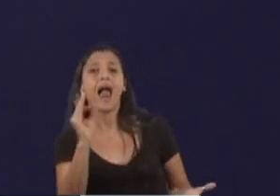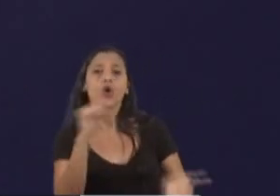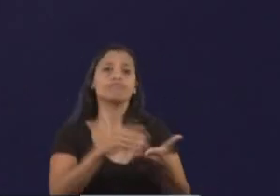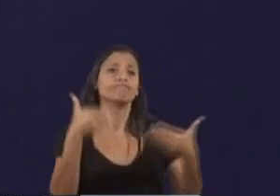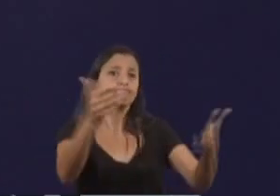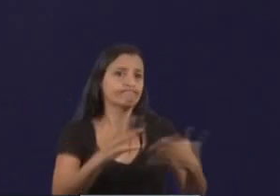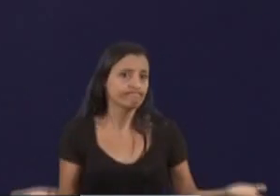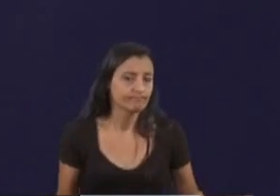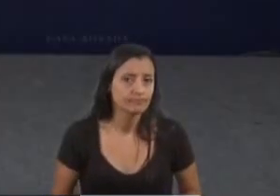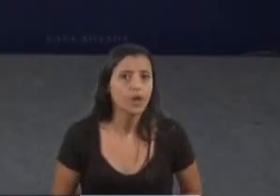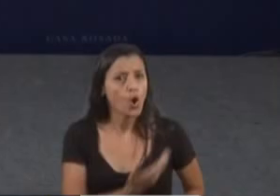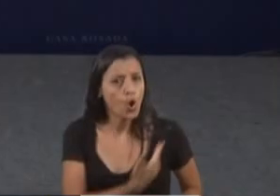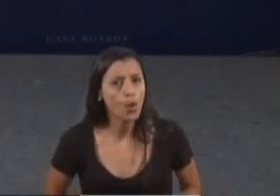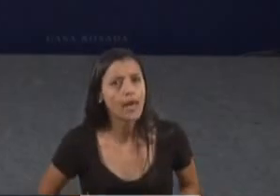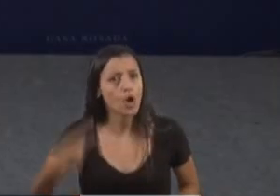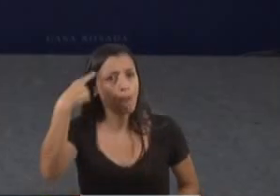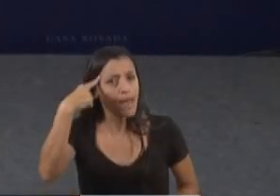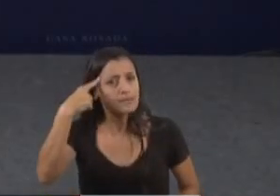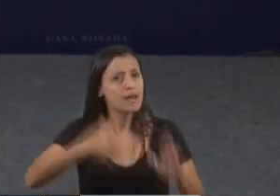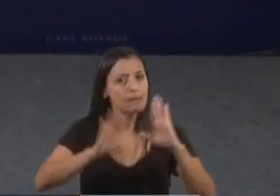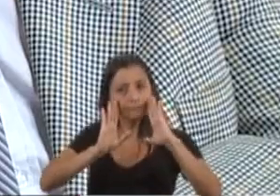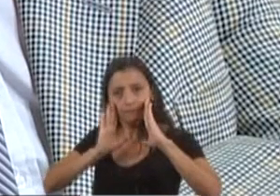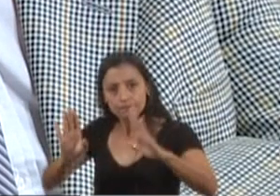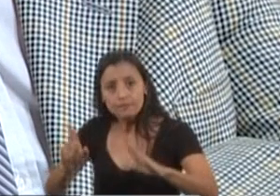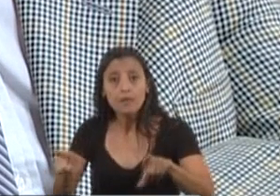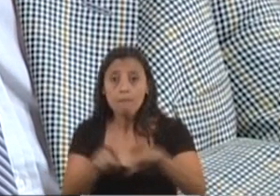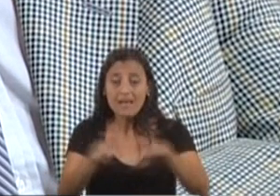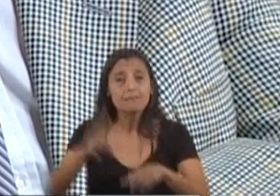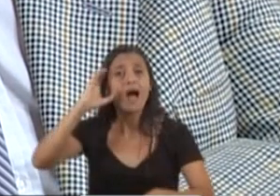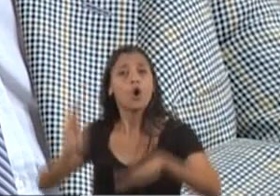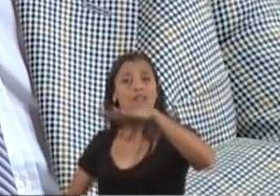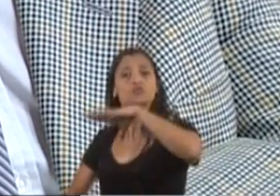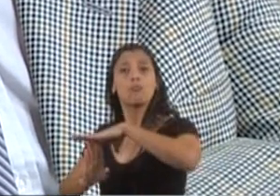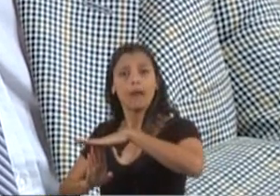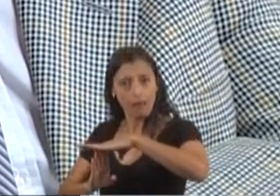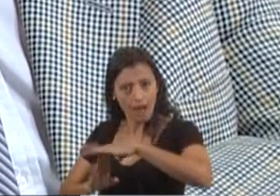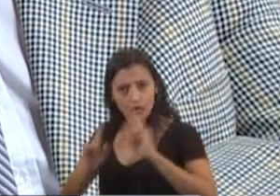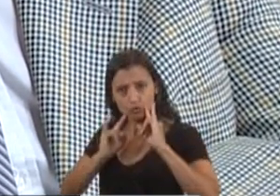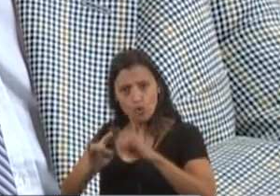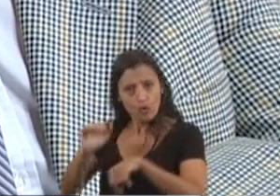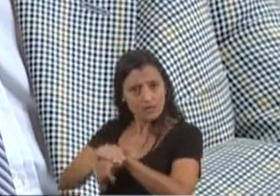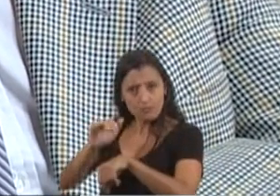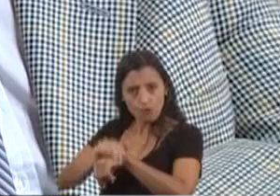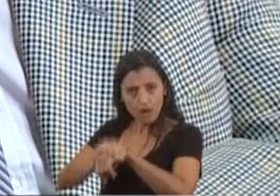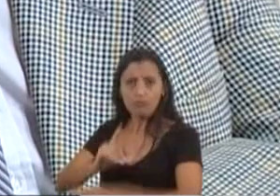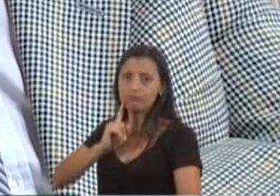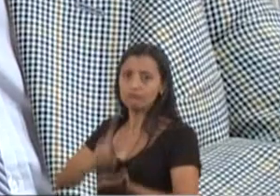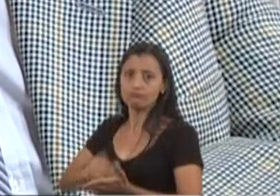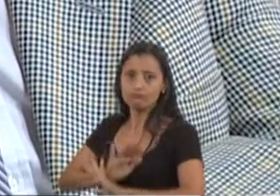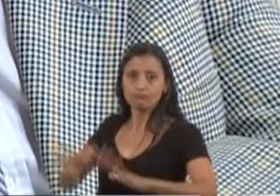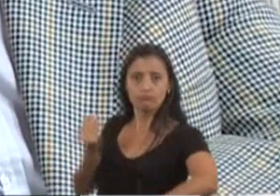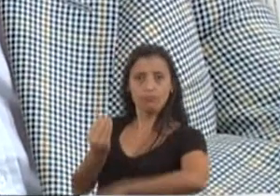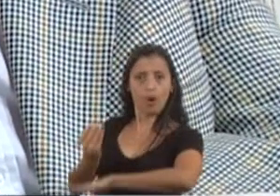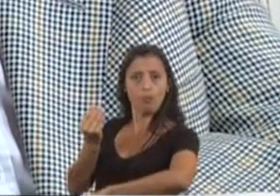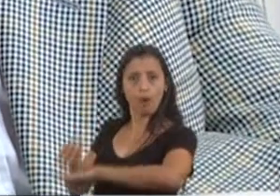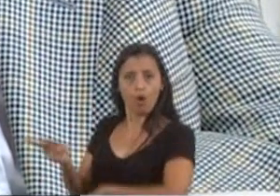O sea, el gobierno apunta directamente a que sea la propia Corte la que determine que ejerzan